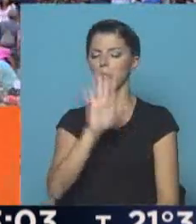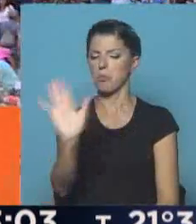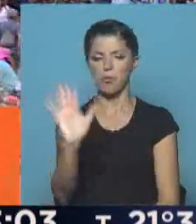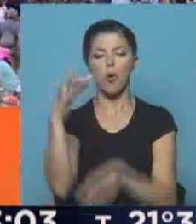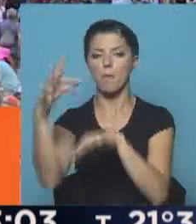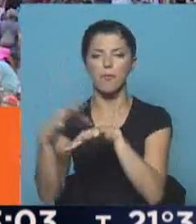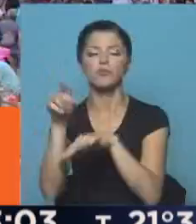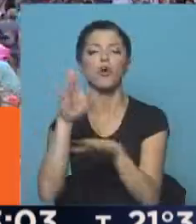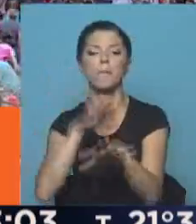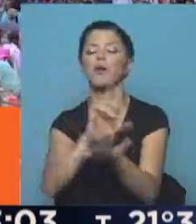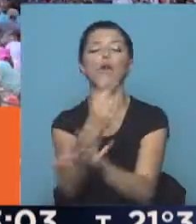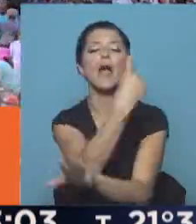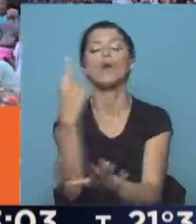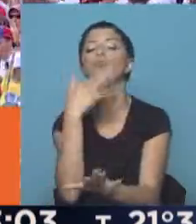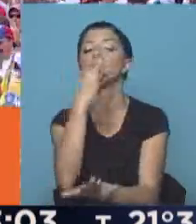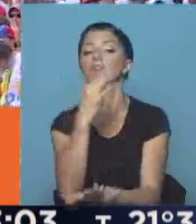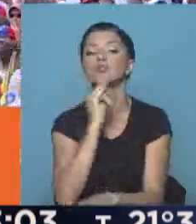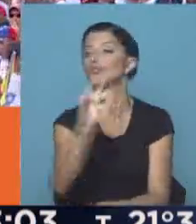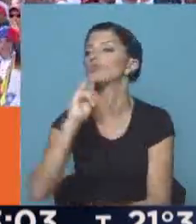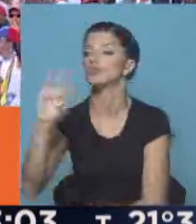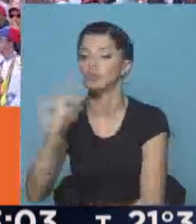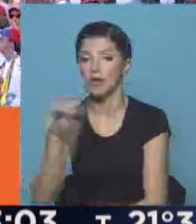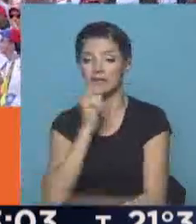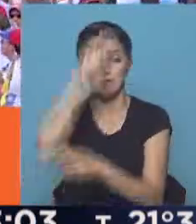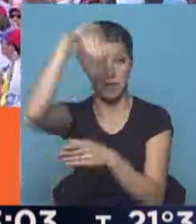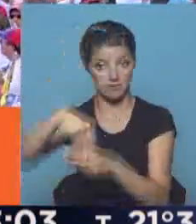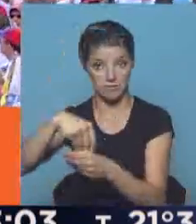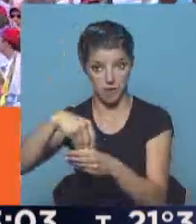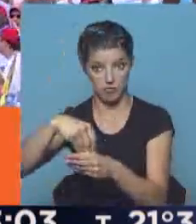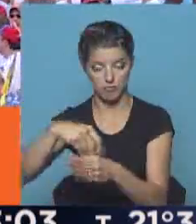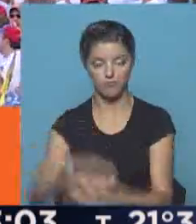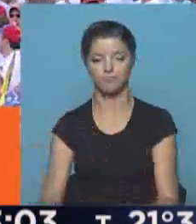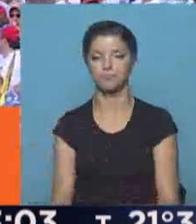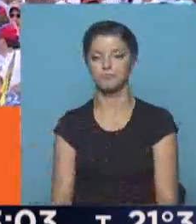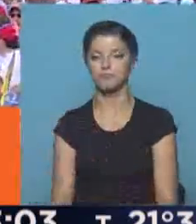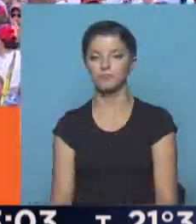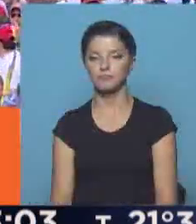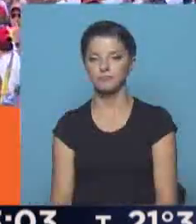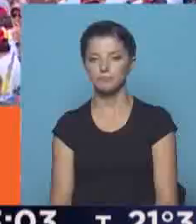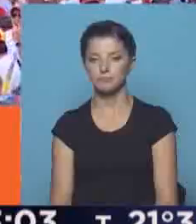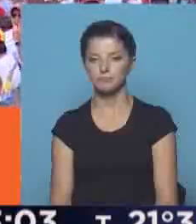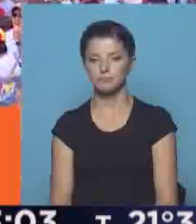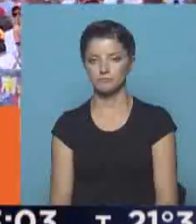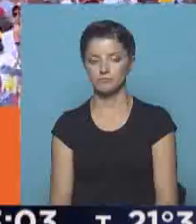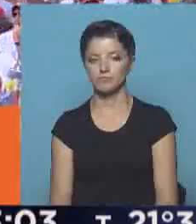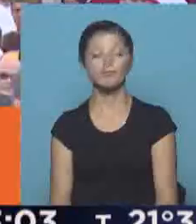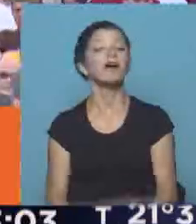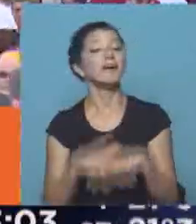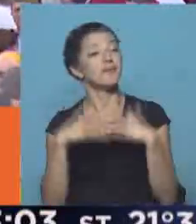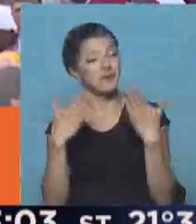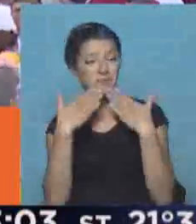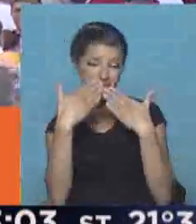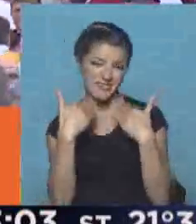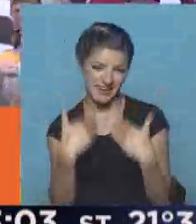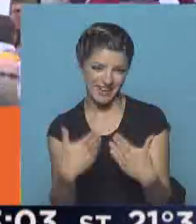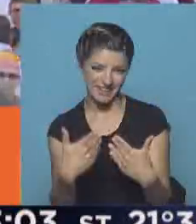con el paro, cada uno decide por su cuenta si va o no va al paro convocado por la oposición. Bueno, te agradecemos